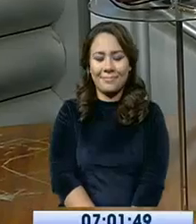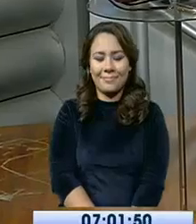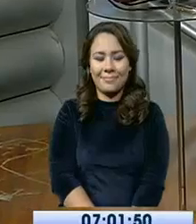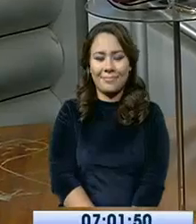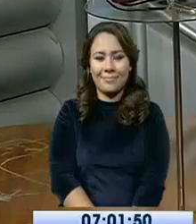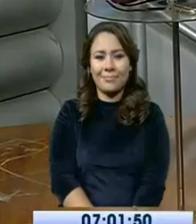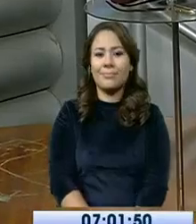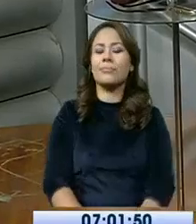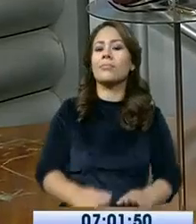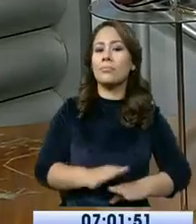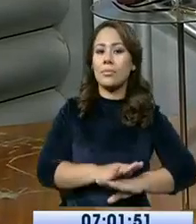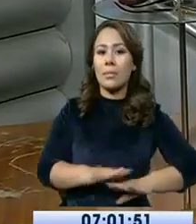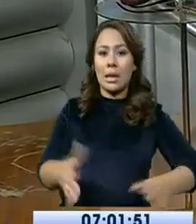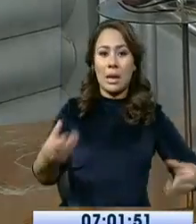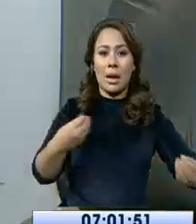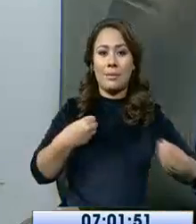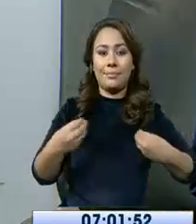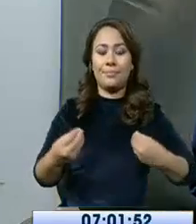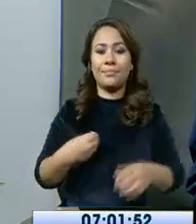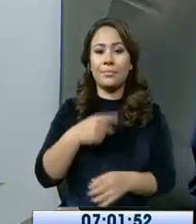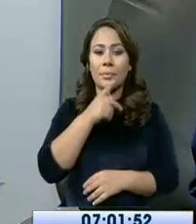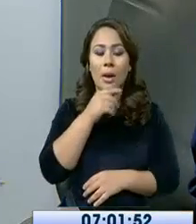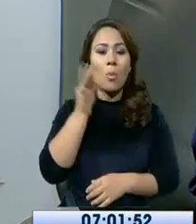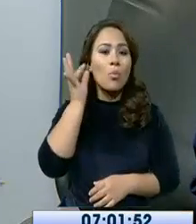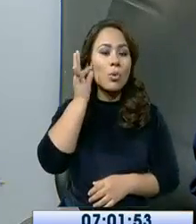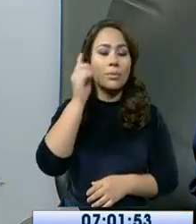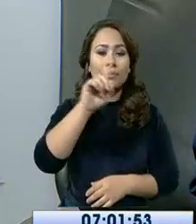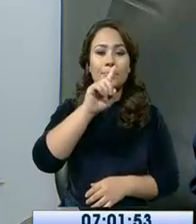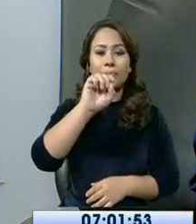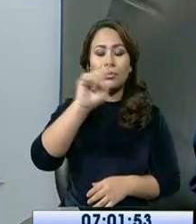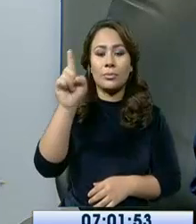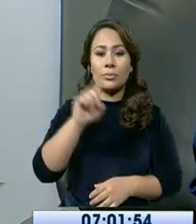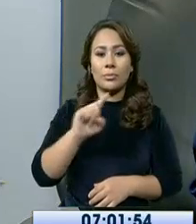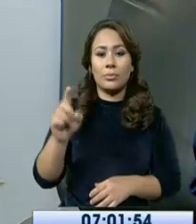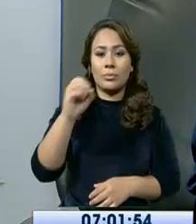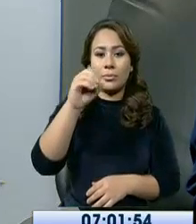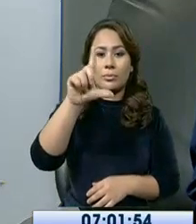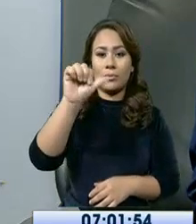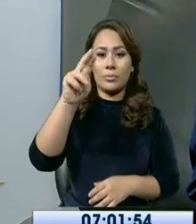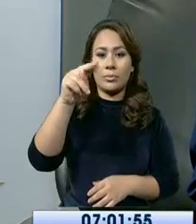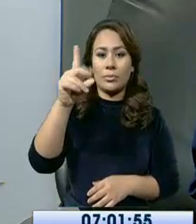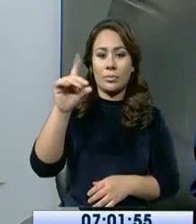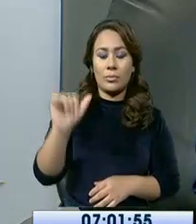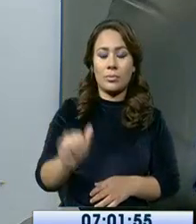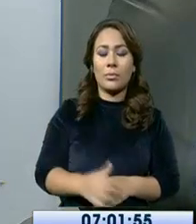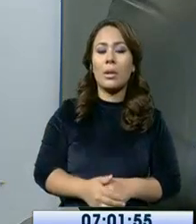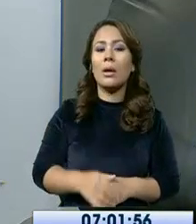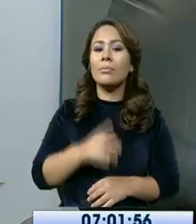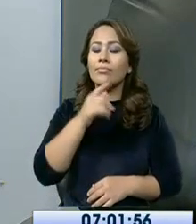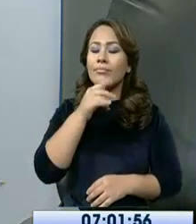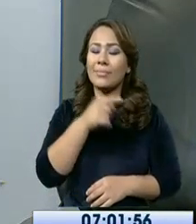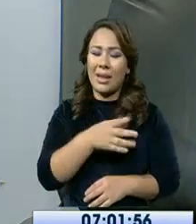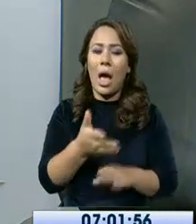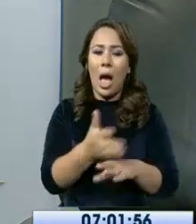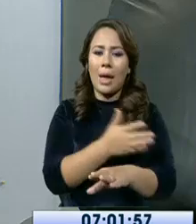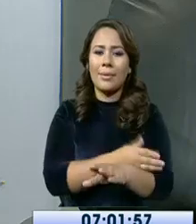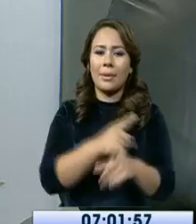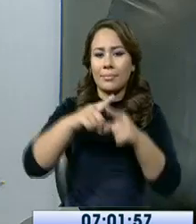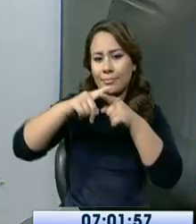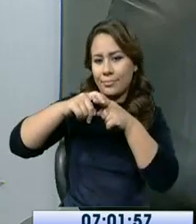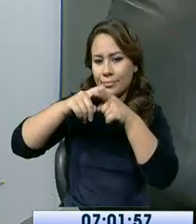Y tras la posesión de Solanda Goyes como consejera suplente, el Consejo Nacional Electoral deberá decidir